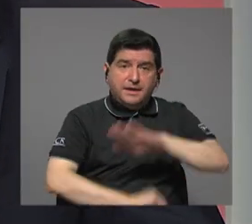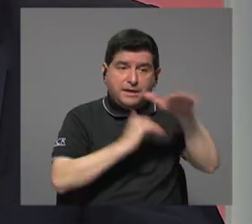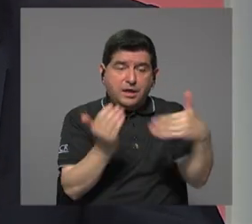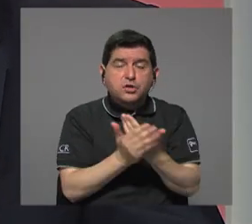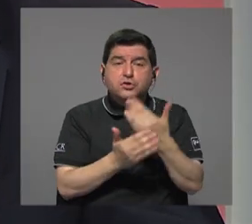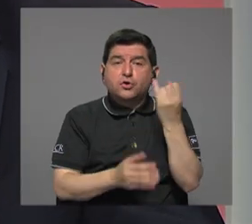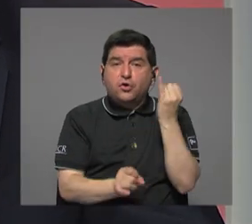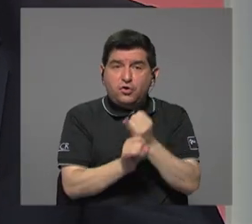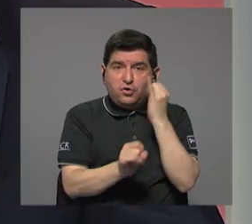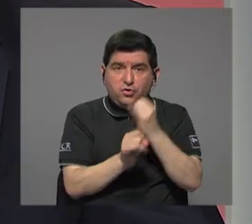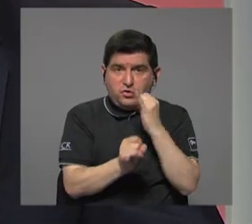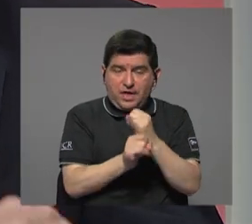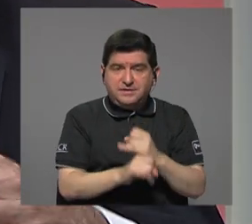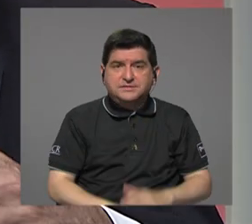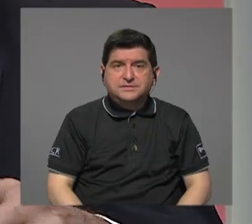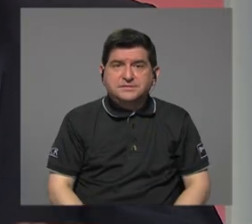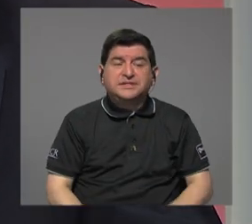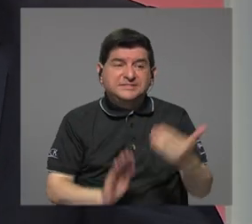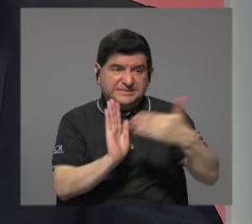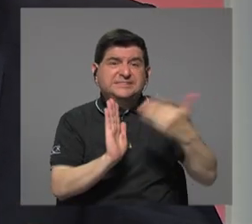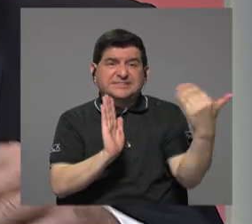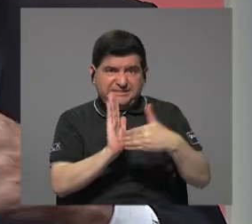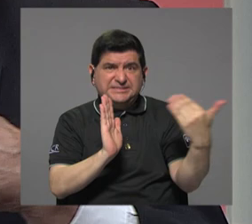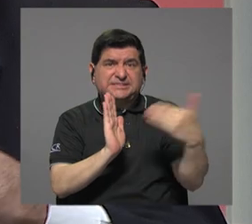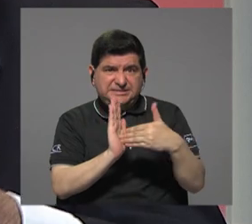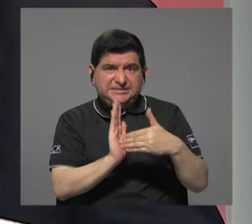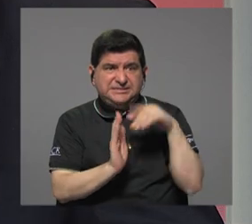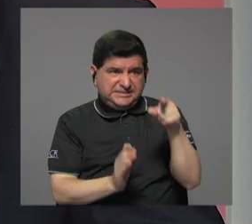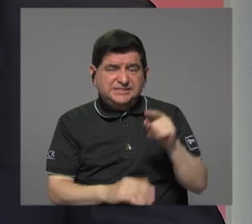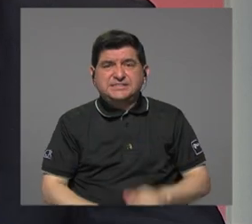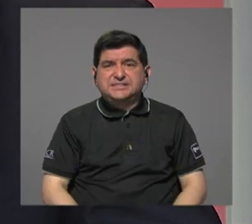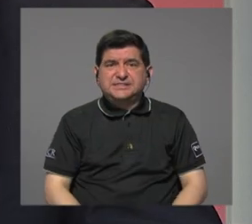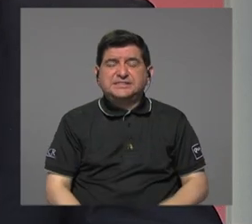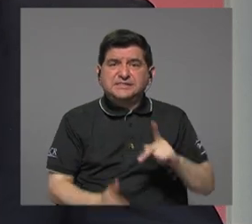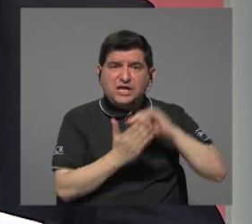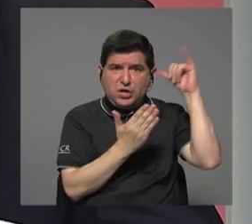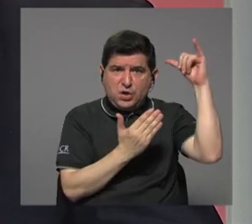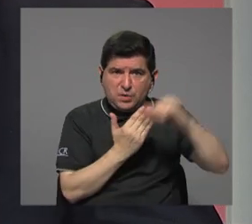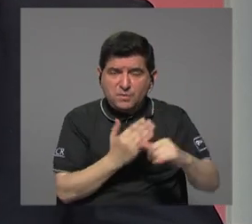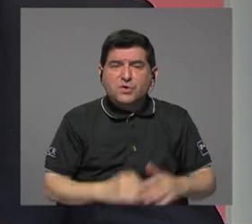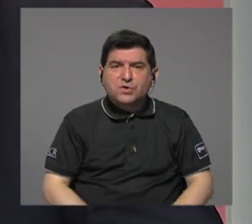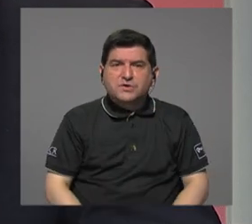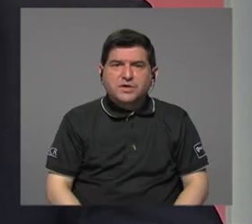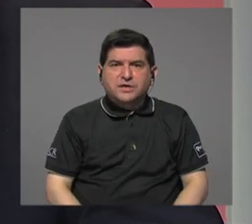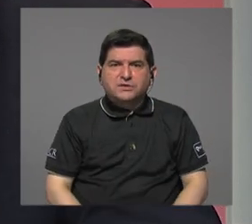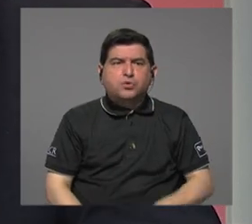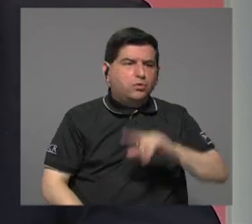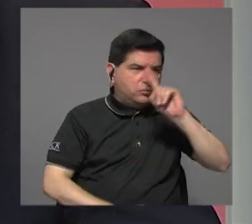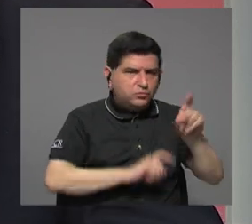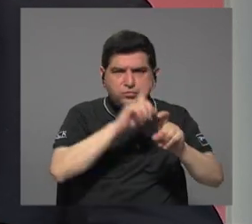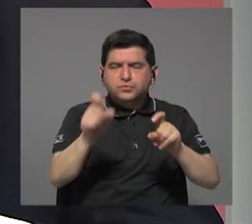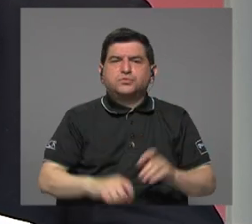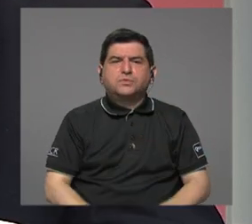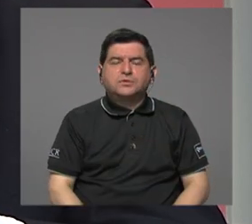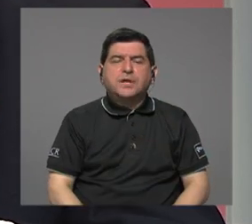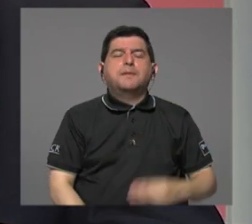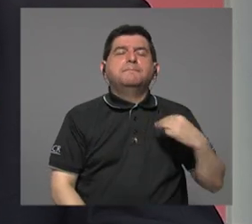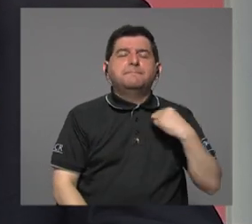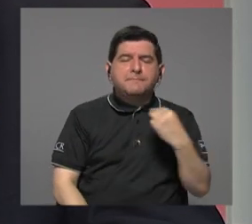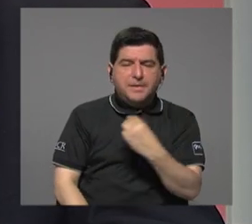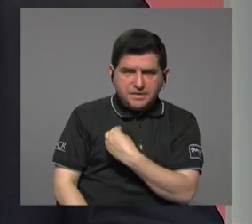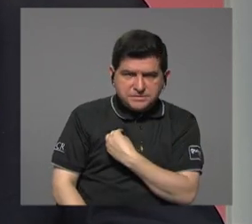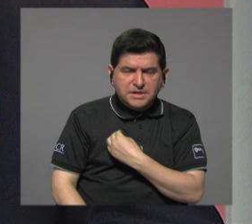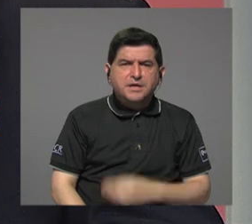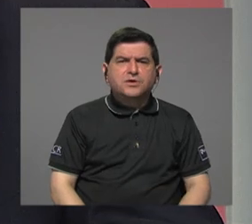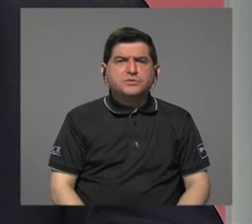instituciones que están siendo consultadas por éstas por este proyecto estas jornadas los ministerios